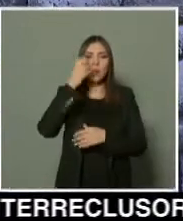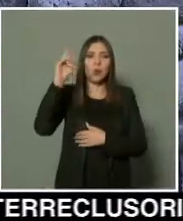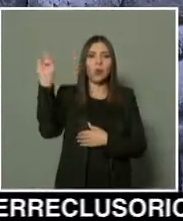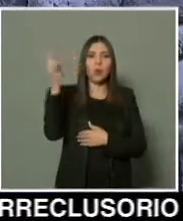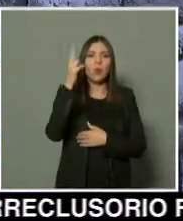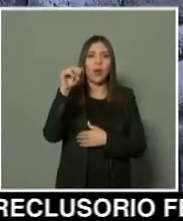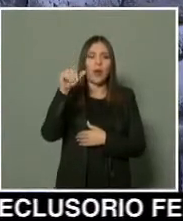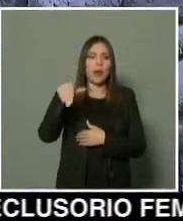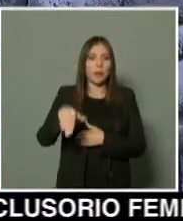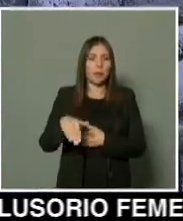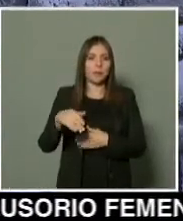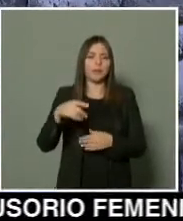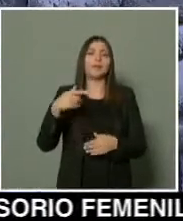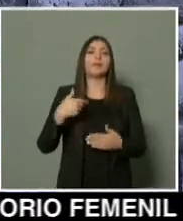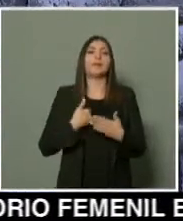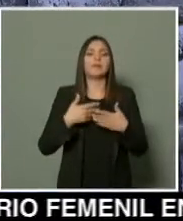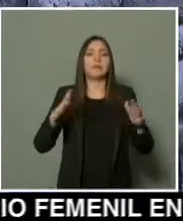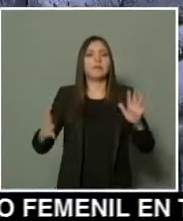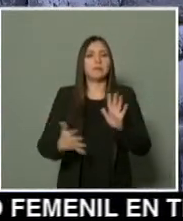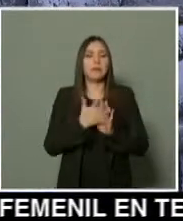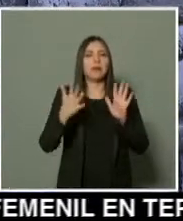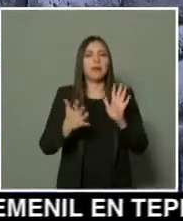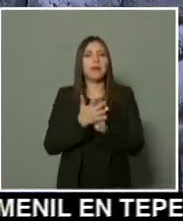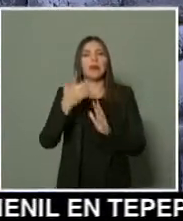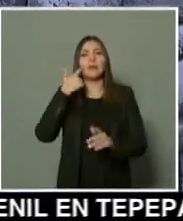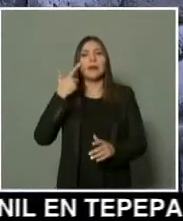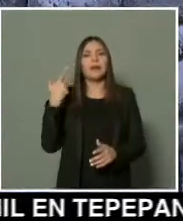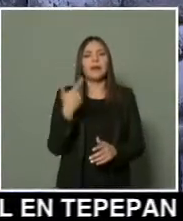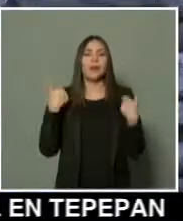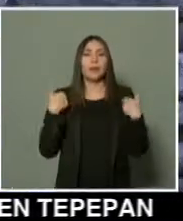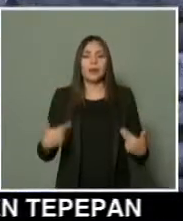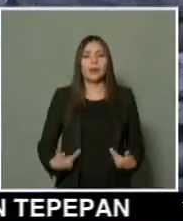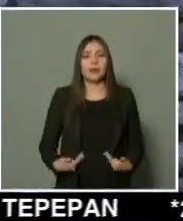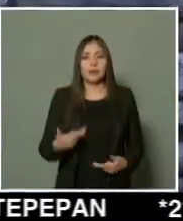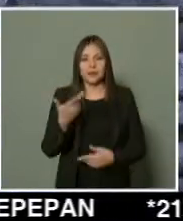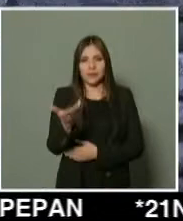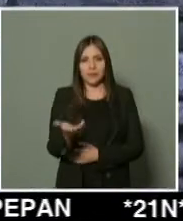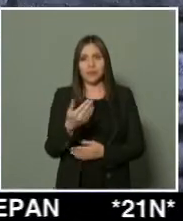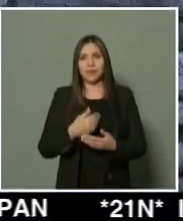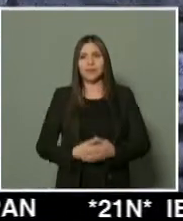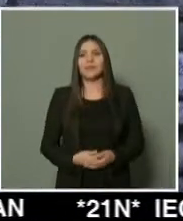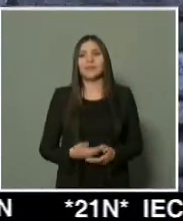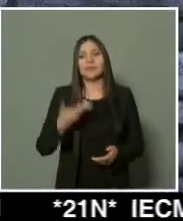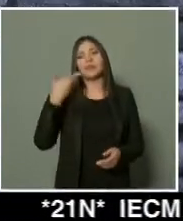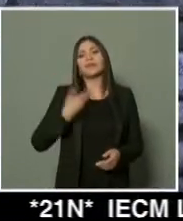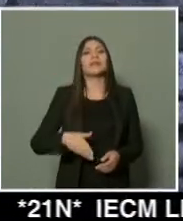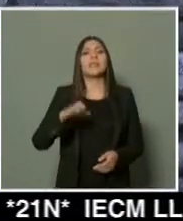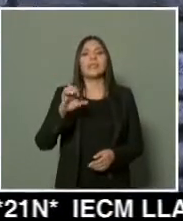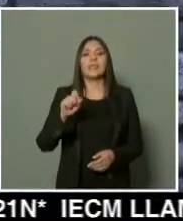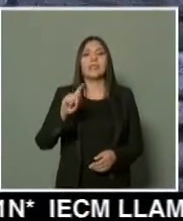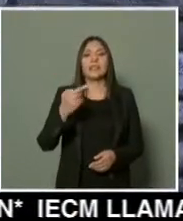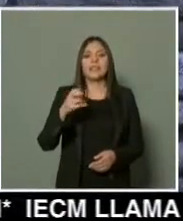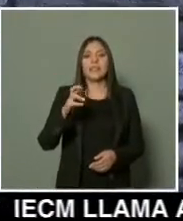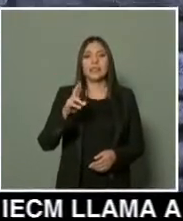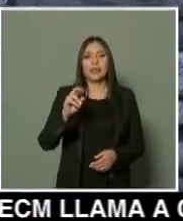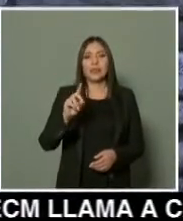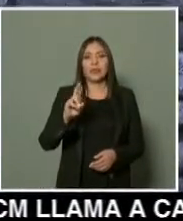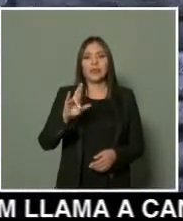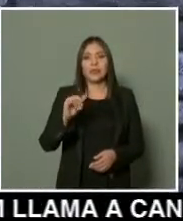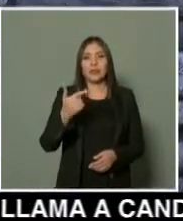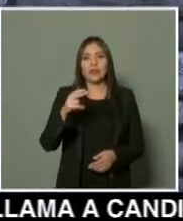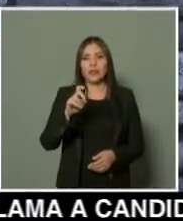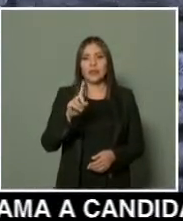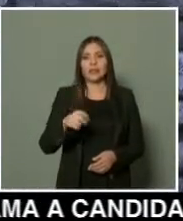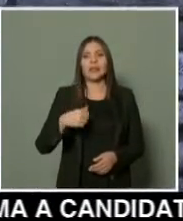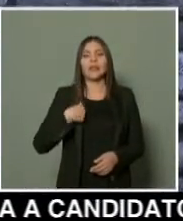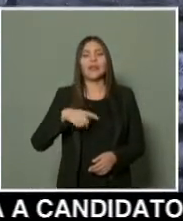así como apoyar los programas de preservación de espacios públicos. Por su parte, Esther Rodríguez, del Partido Humanista, dijo que en el